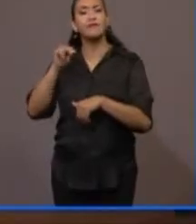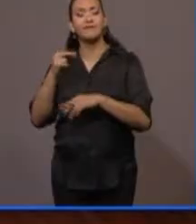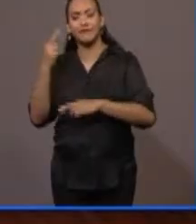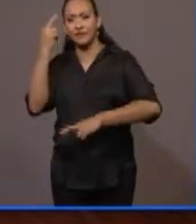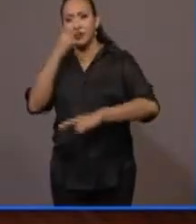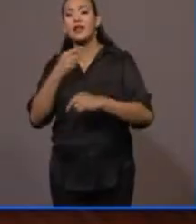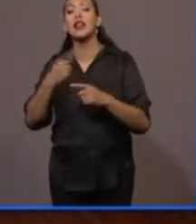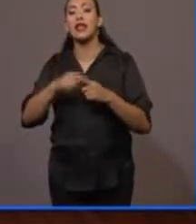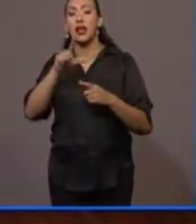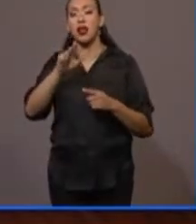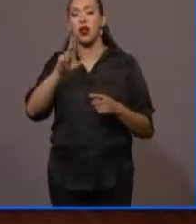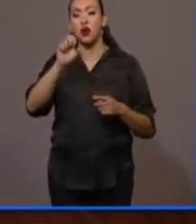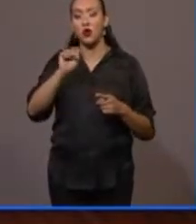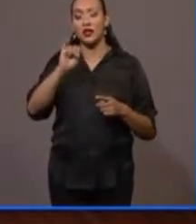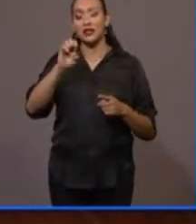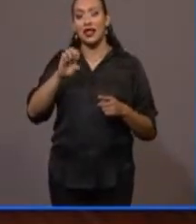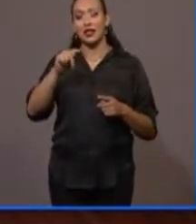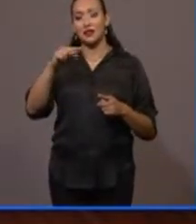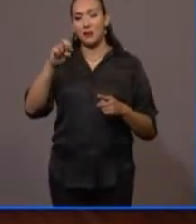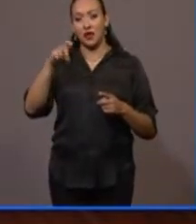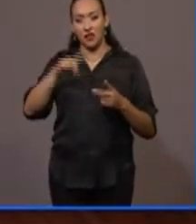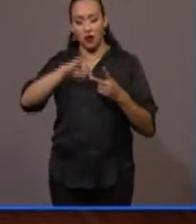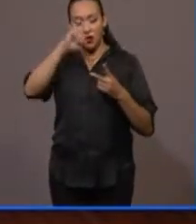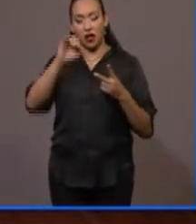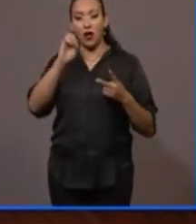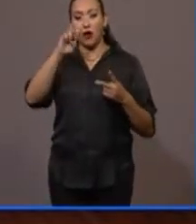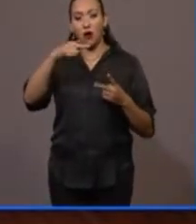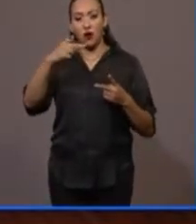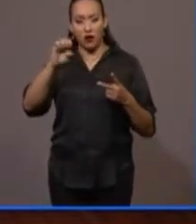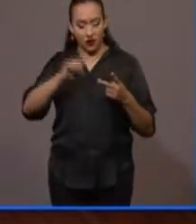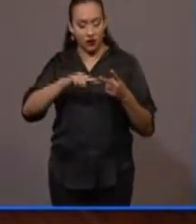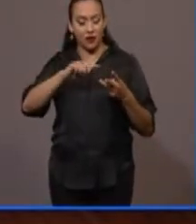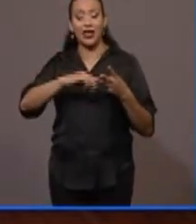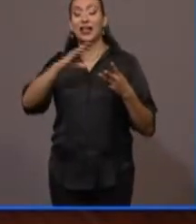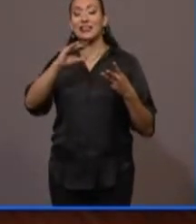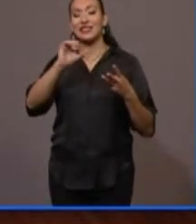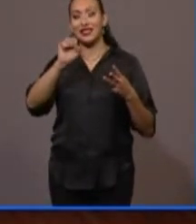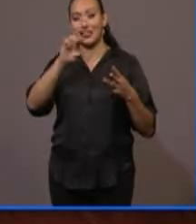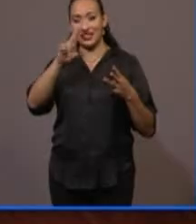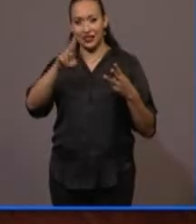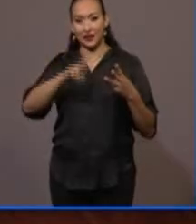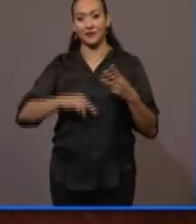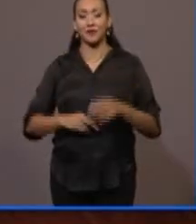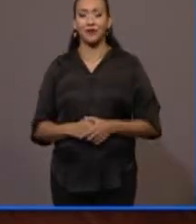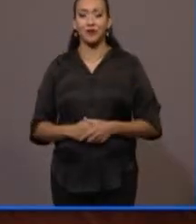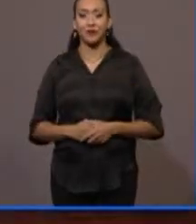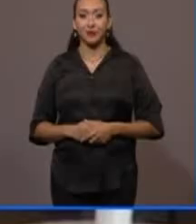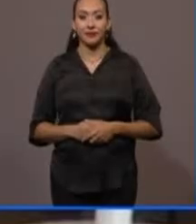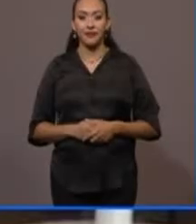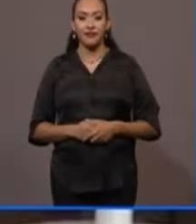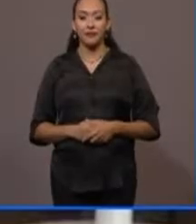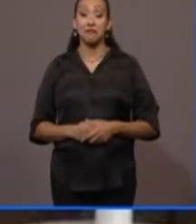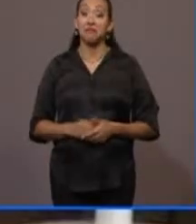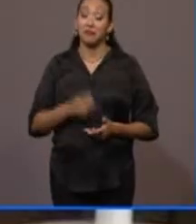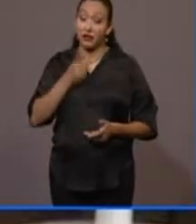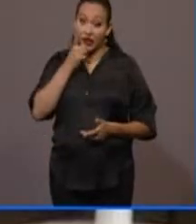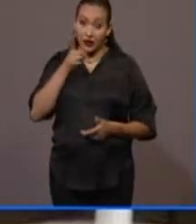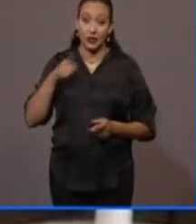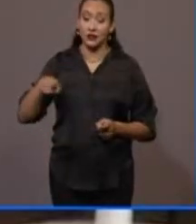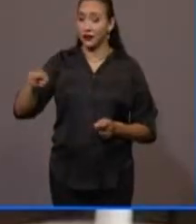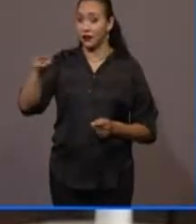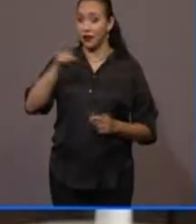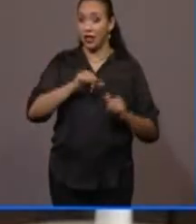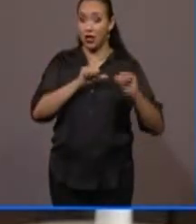Superior Luis Espíndola Morales, Jorge Sánchez Morales y César Lorenzo Wong Meraz. Se argumenta que